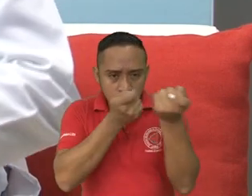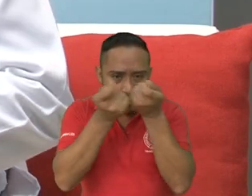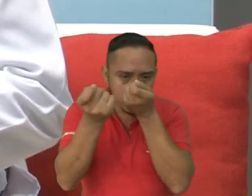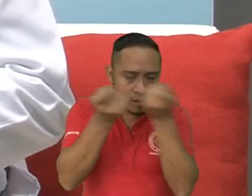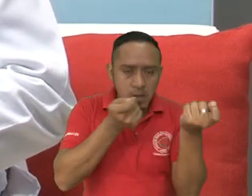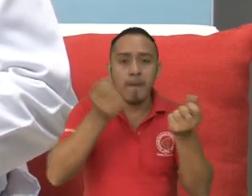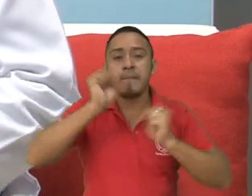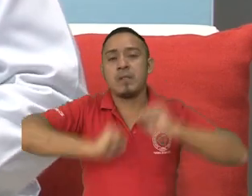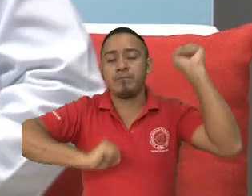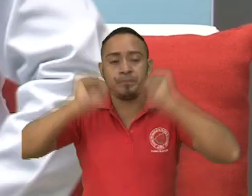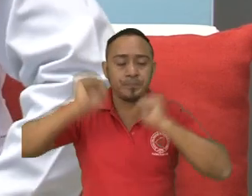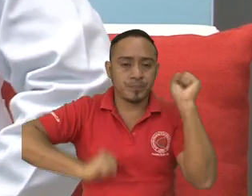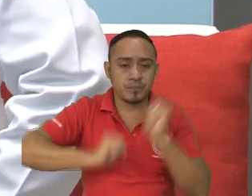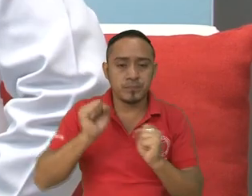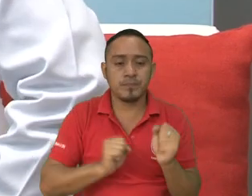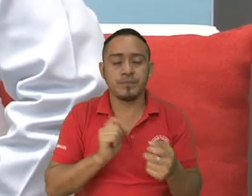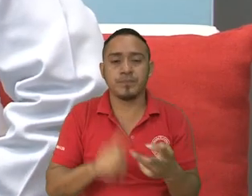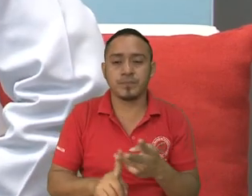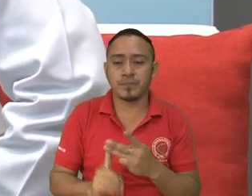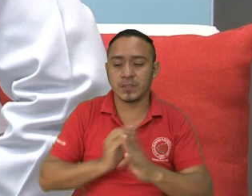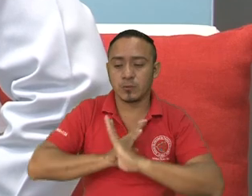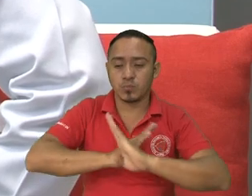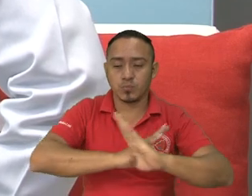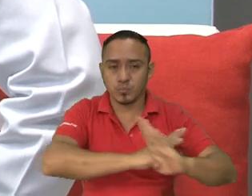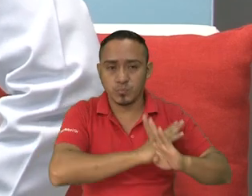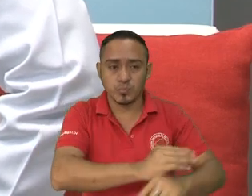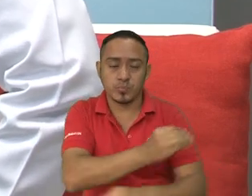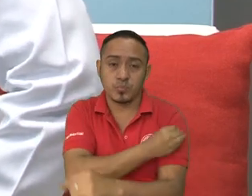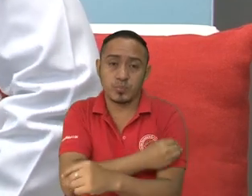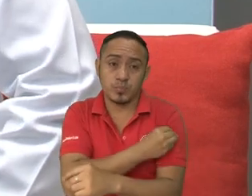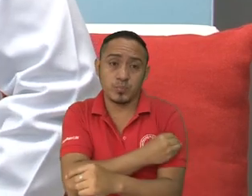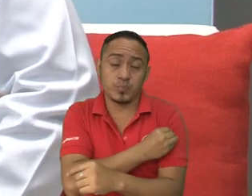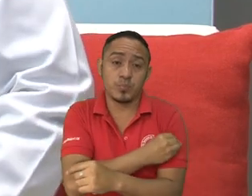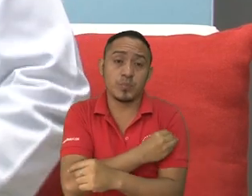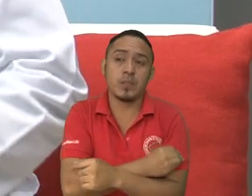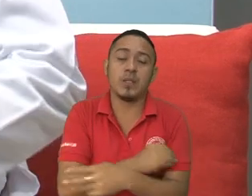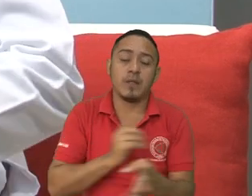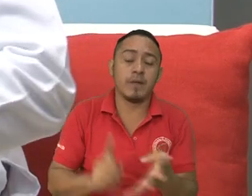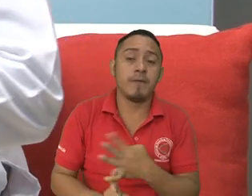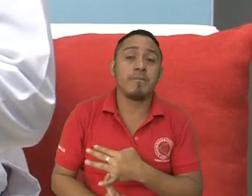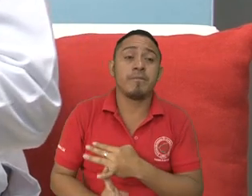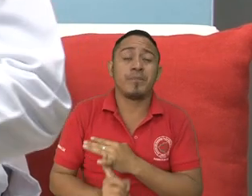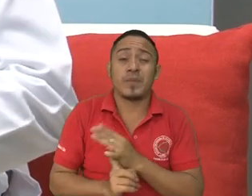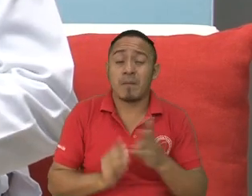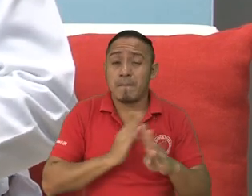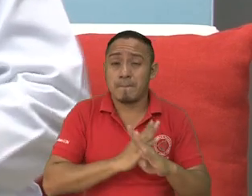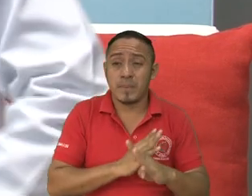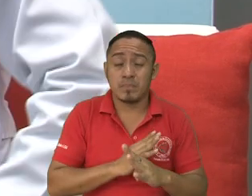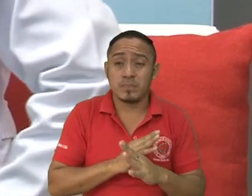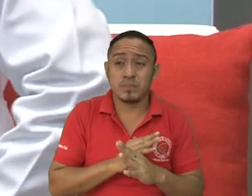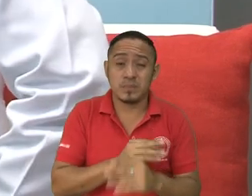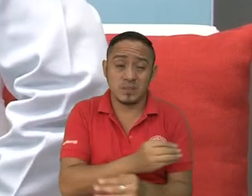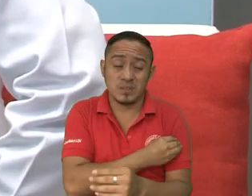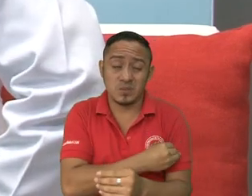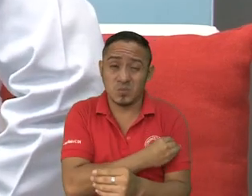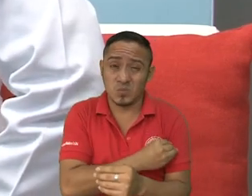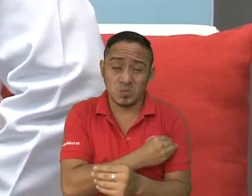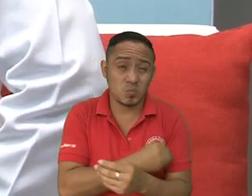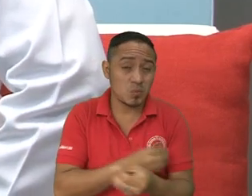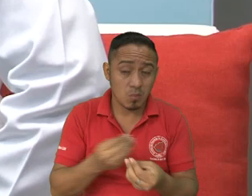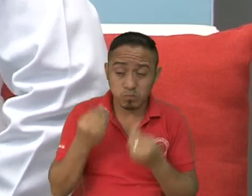hacer ejercicio, evitar el consumo de alcohol, de no ser posible, evitar el exceso consumo de alcohol